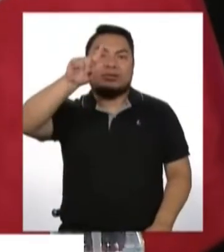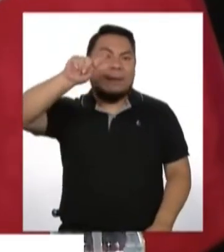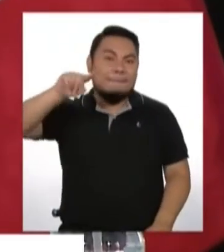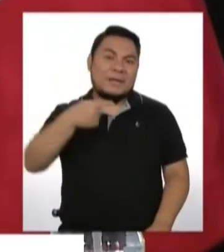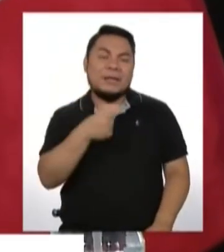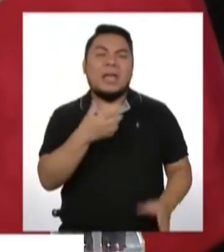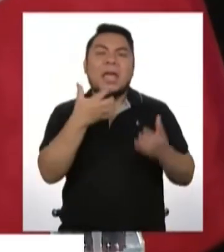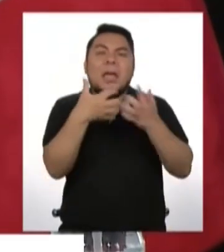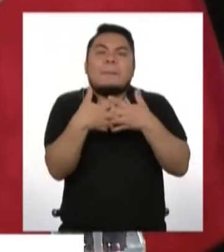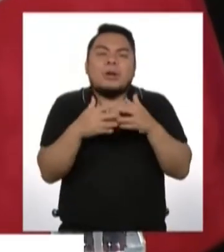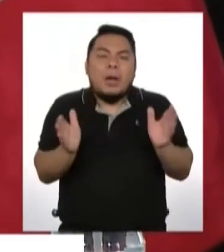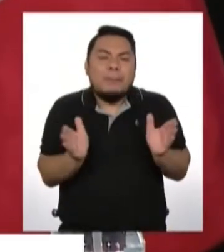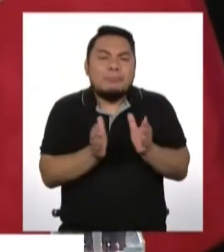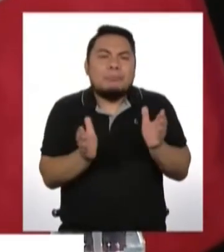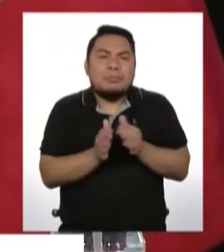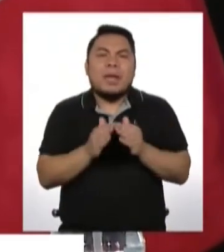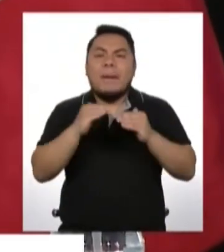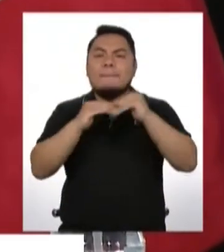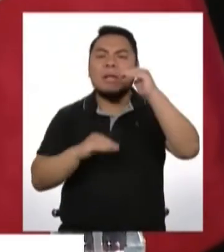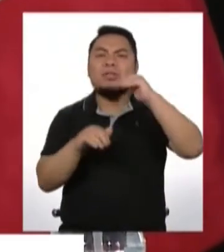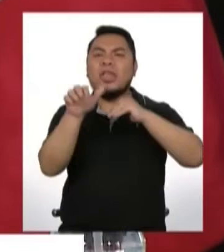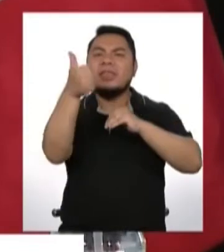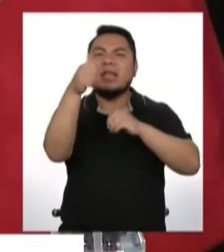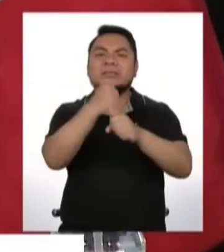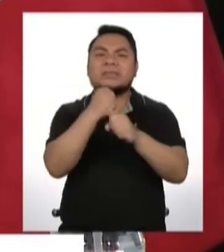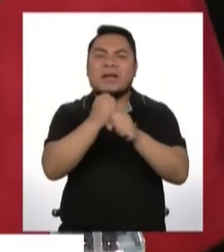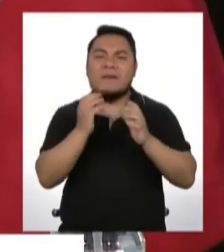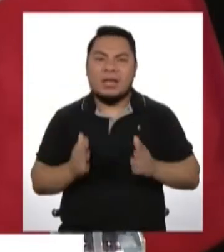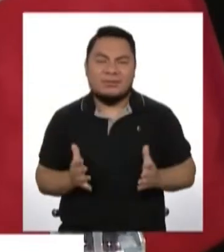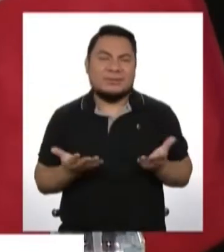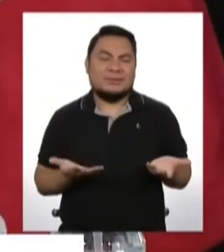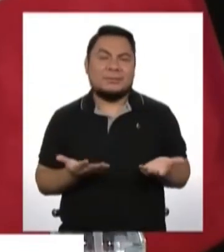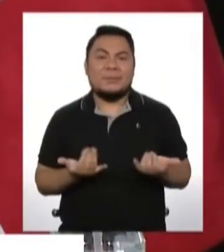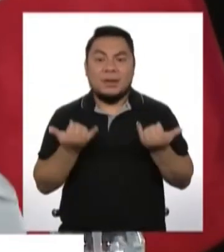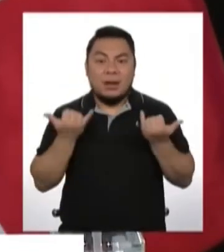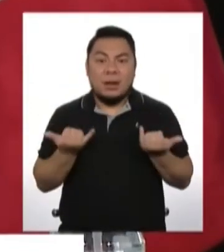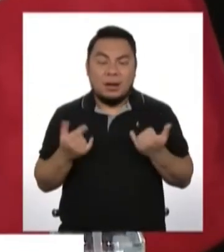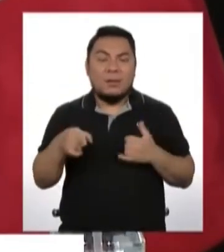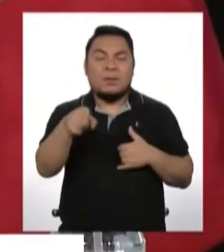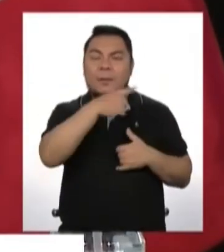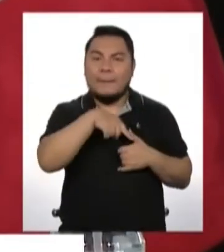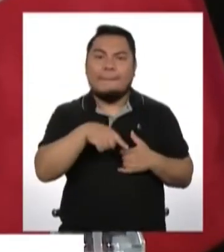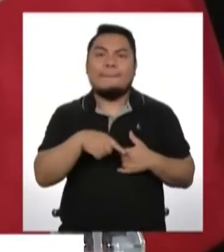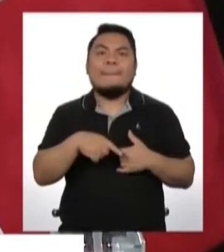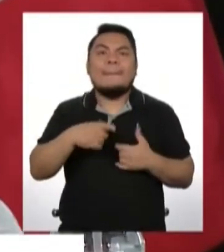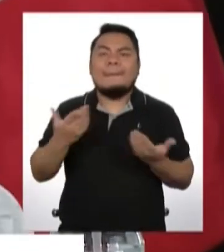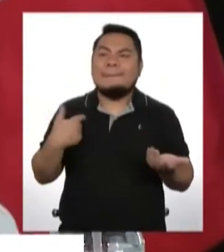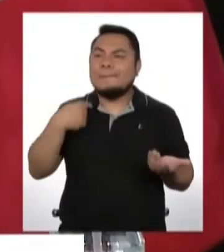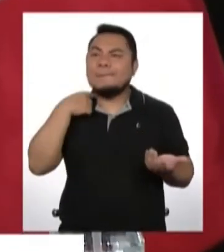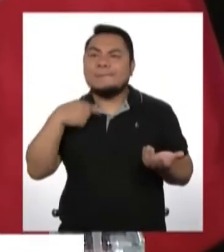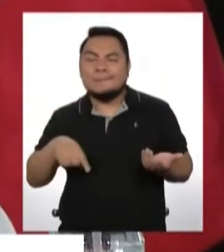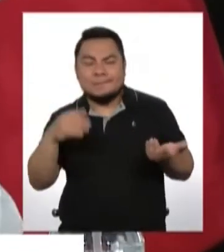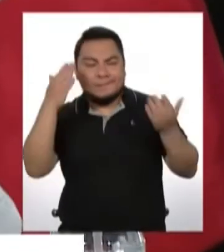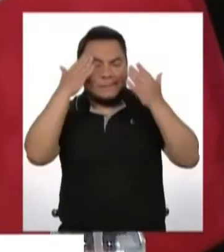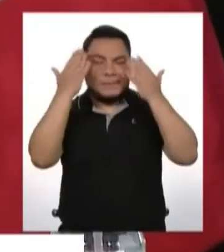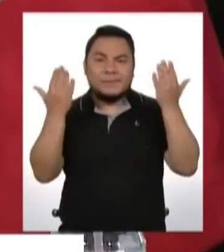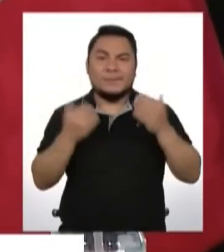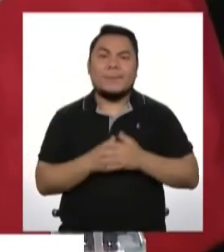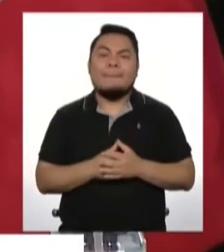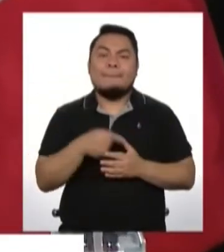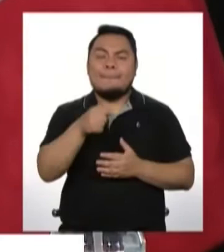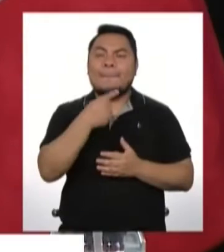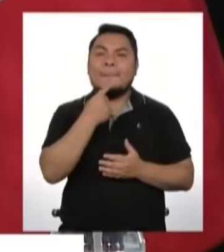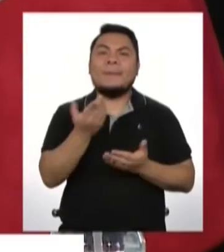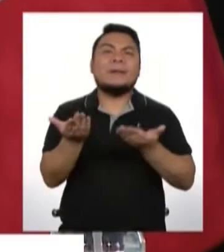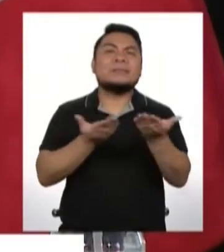son empresas pequeñas, de menos de 10 trabajadores, que son las que ahora dicen, ¿y qué hago? No vendo, no doy ningún